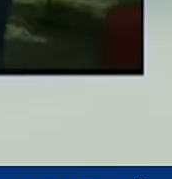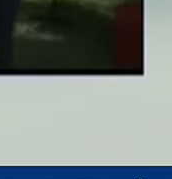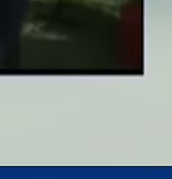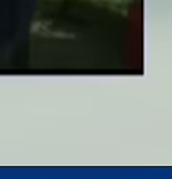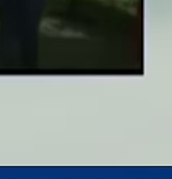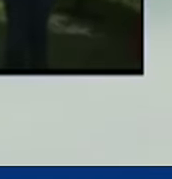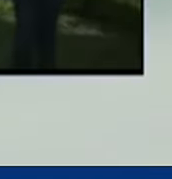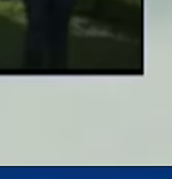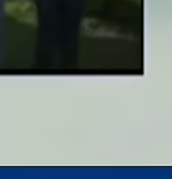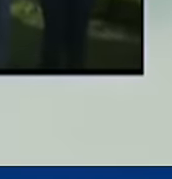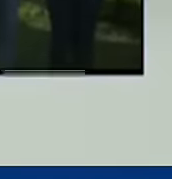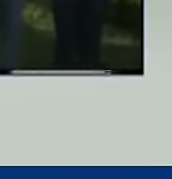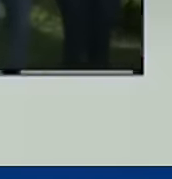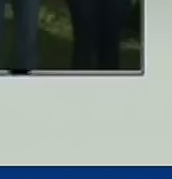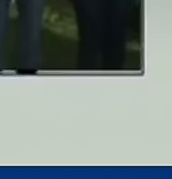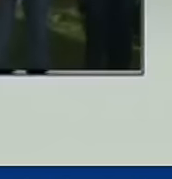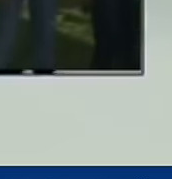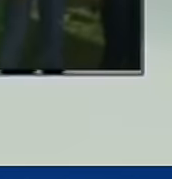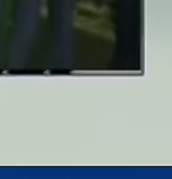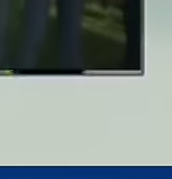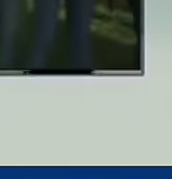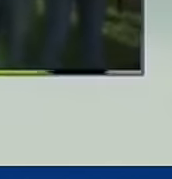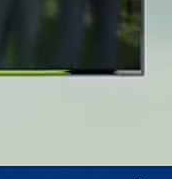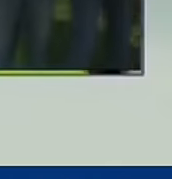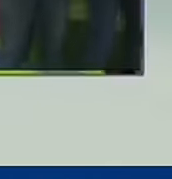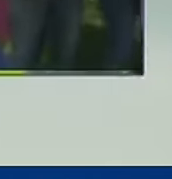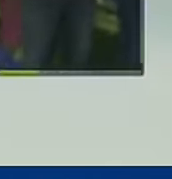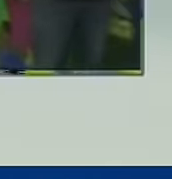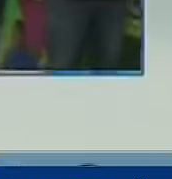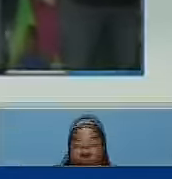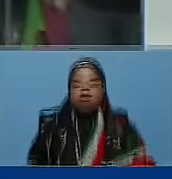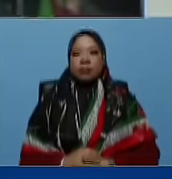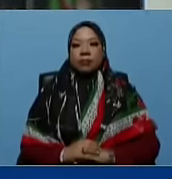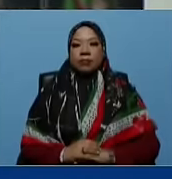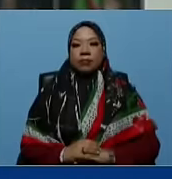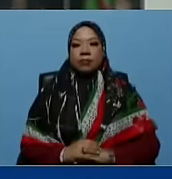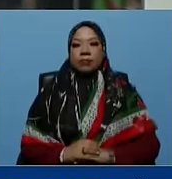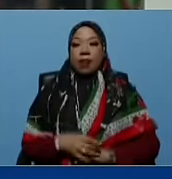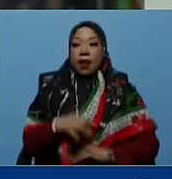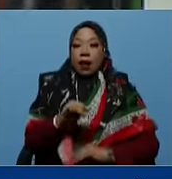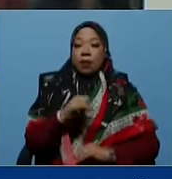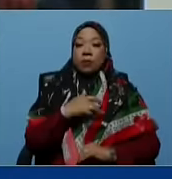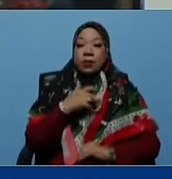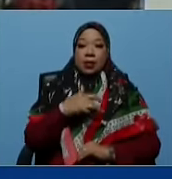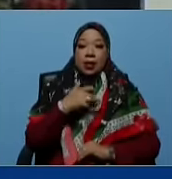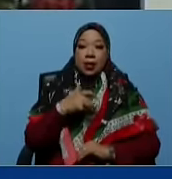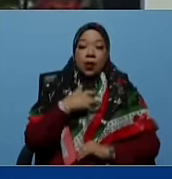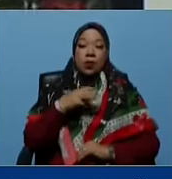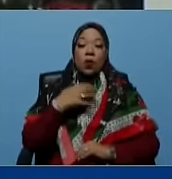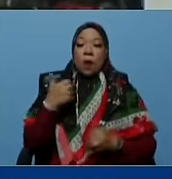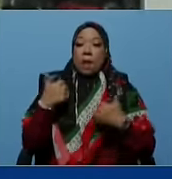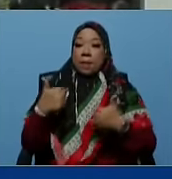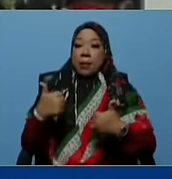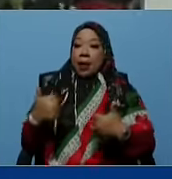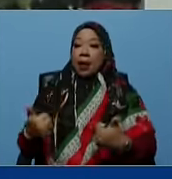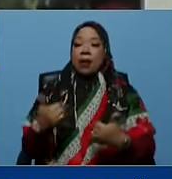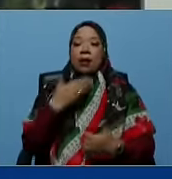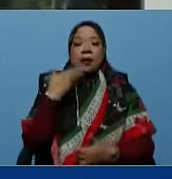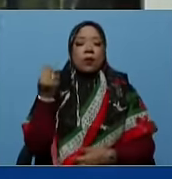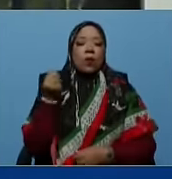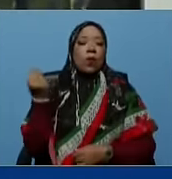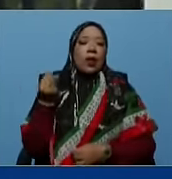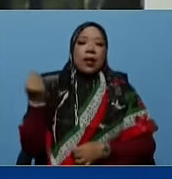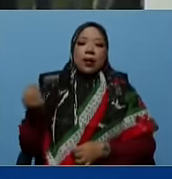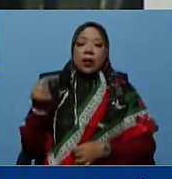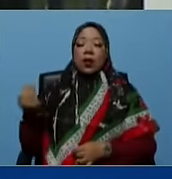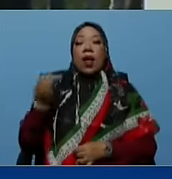enérgico, con la gracia de Dios y su bendición, saludable, vital, lleno